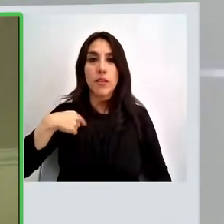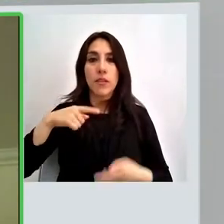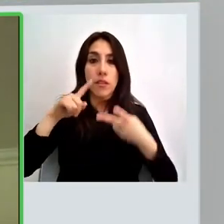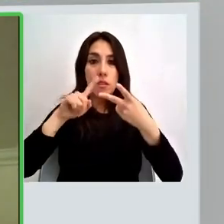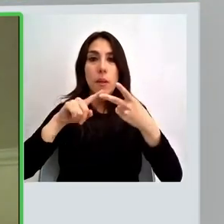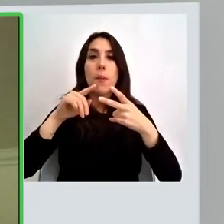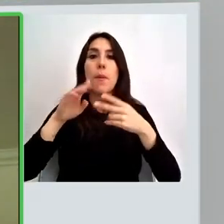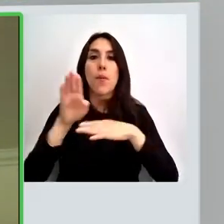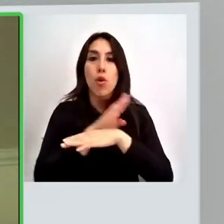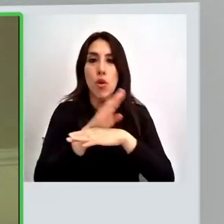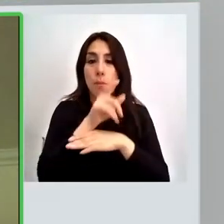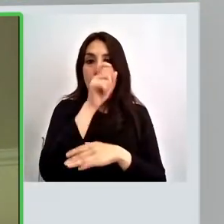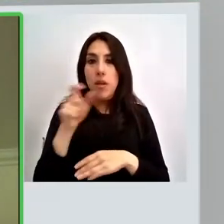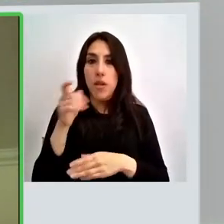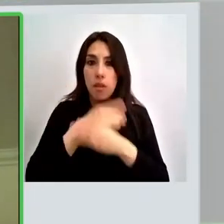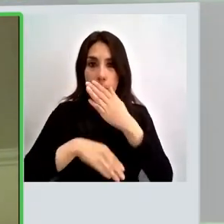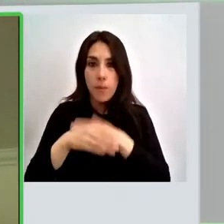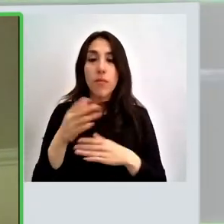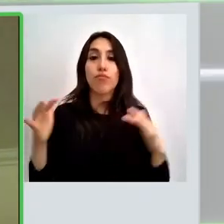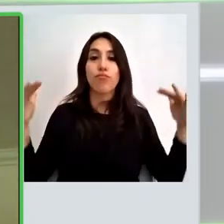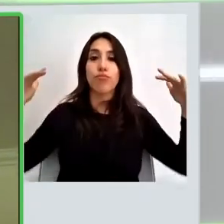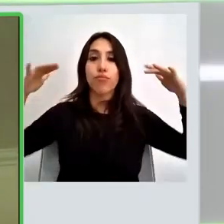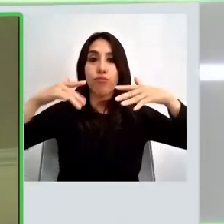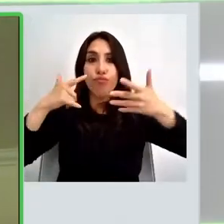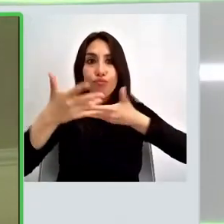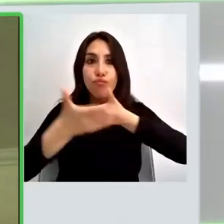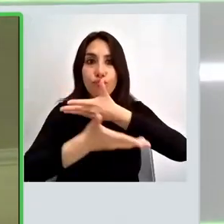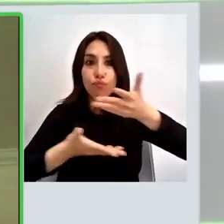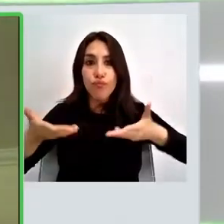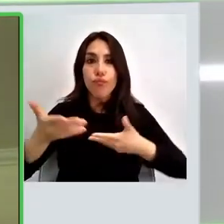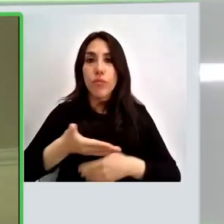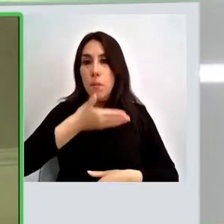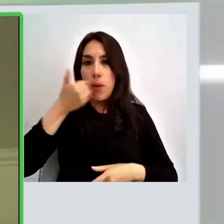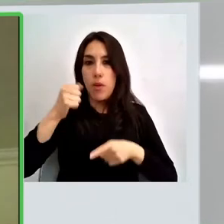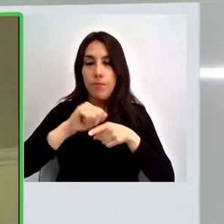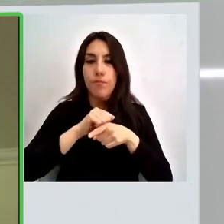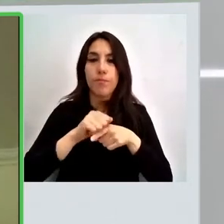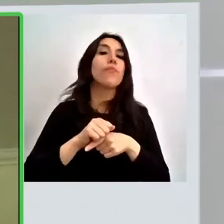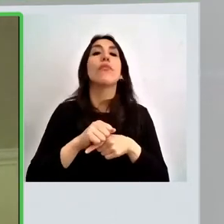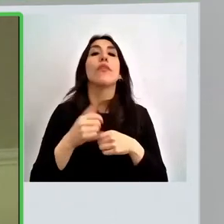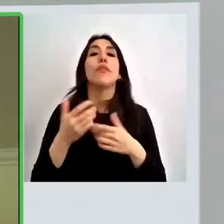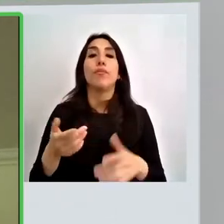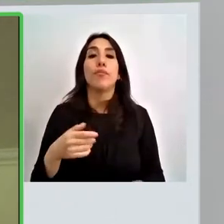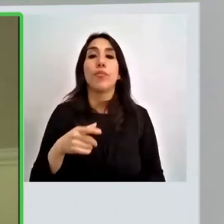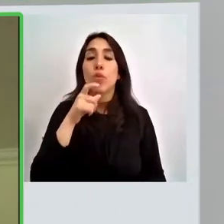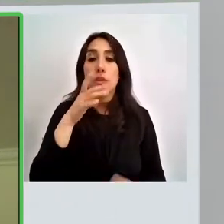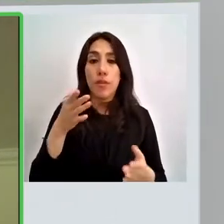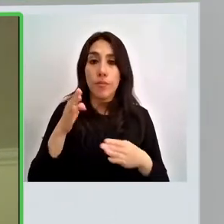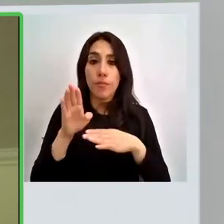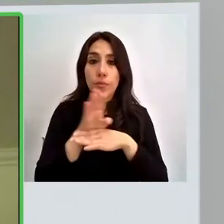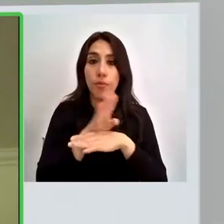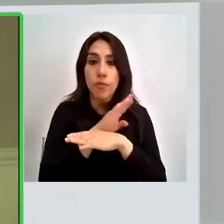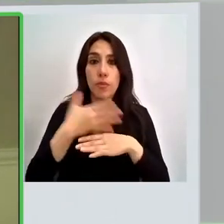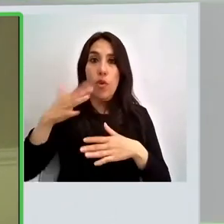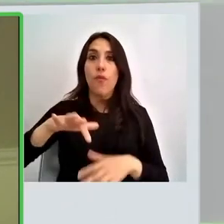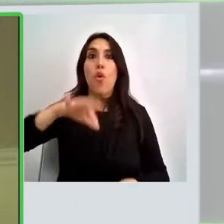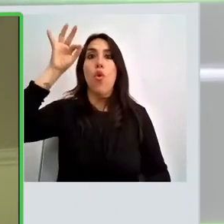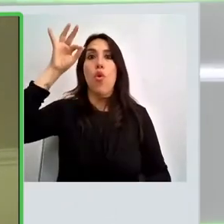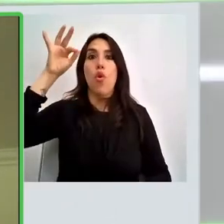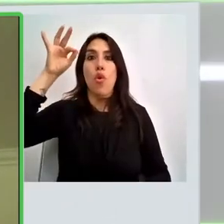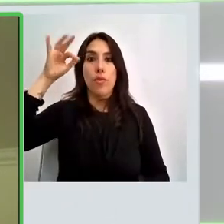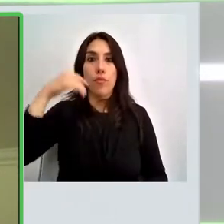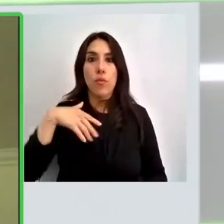donde han tenido éxito las empresas con personas con discapacidad qué es lo que han hecho cuáles son las barreras como las han